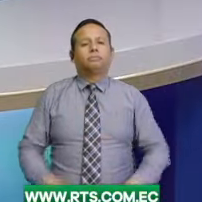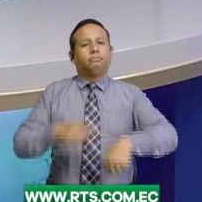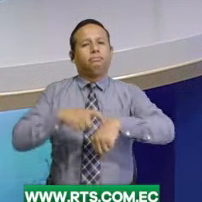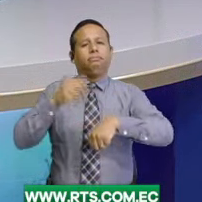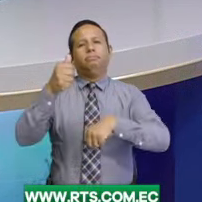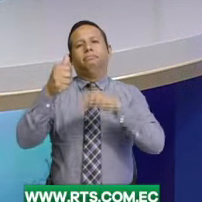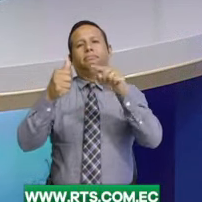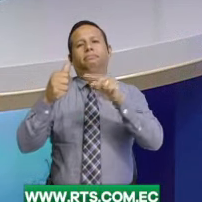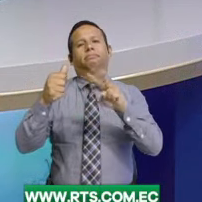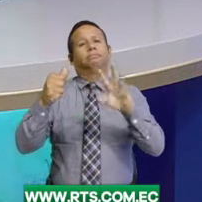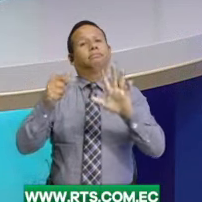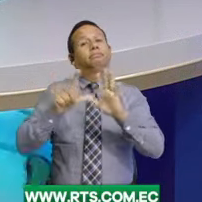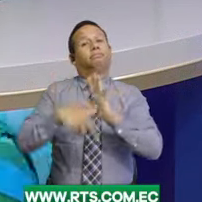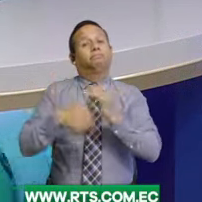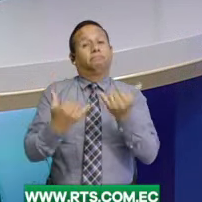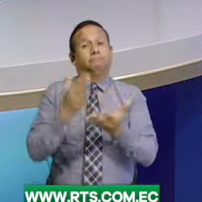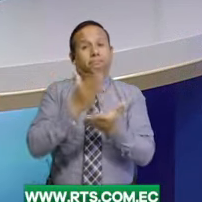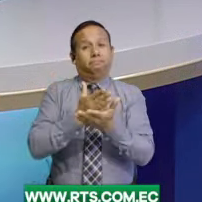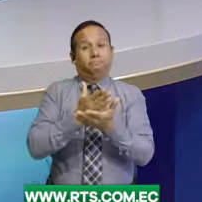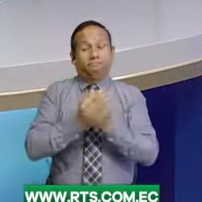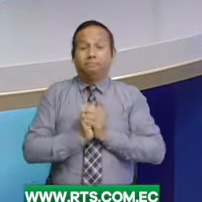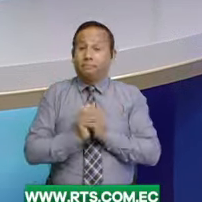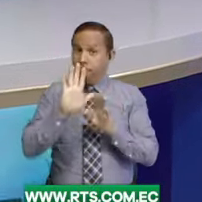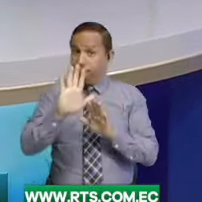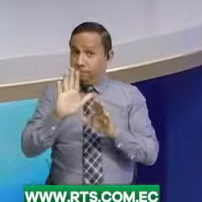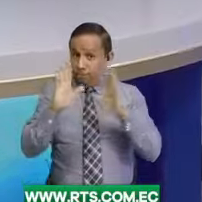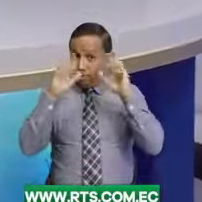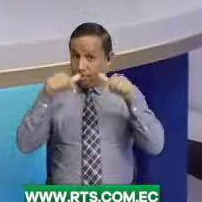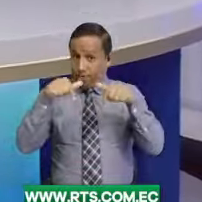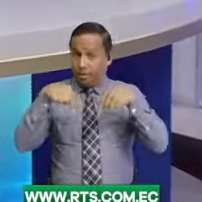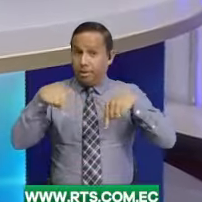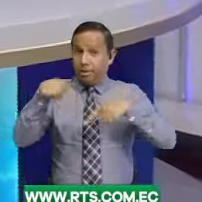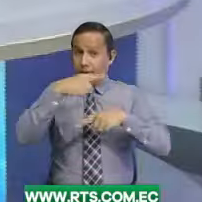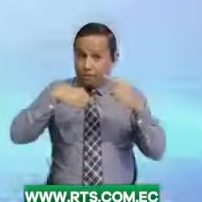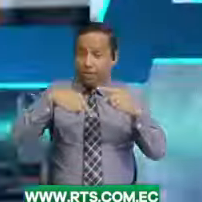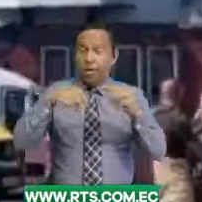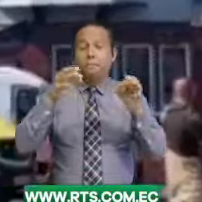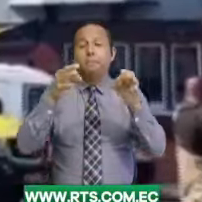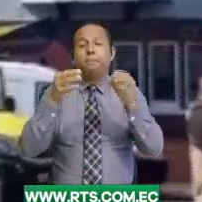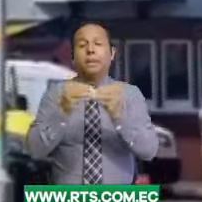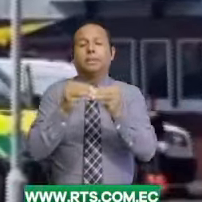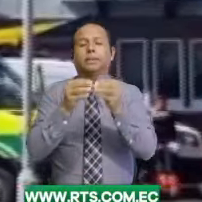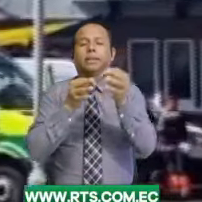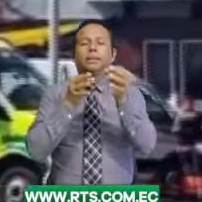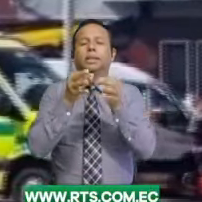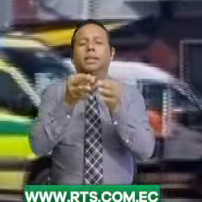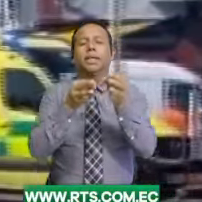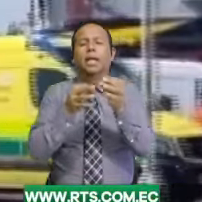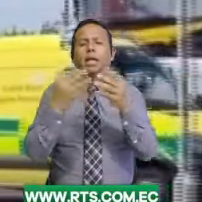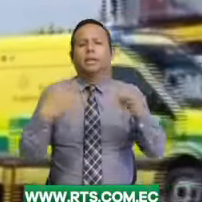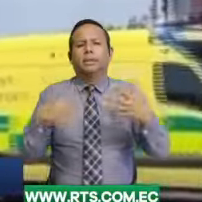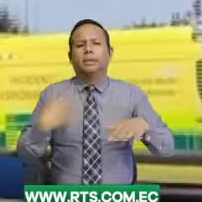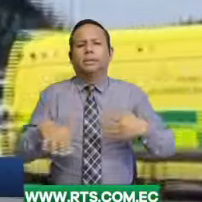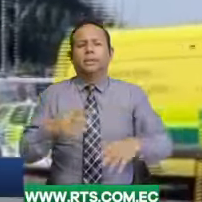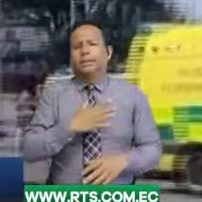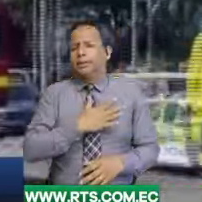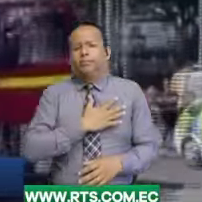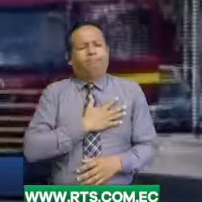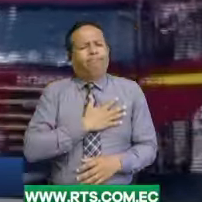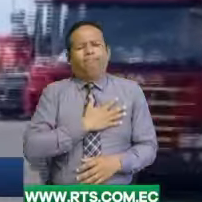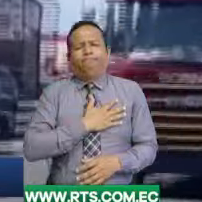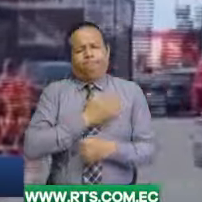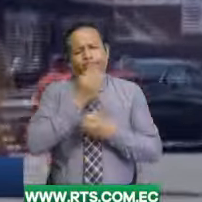horas con 25 minutos y es momento de un corte comercial. Pero cuando regresemos de esta pausa, en un hecho realmente lamentable,